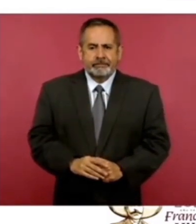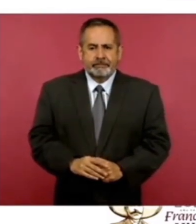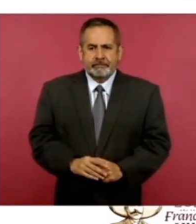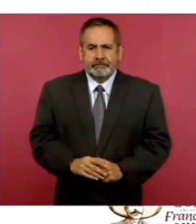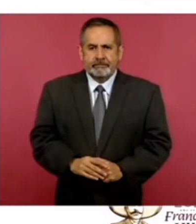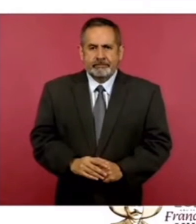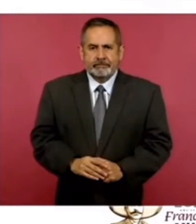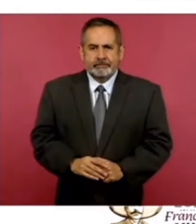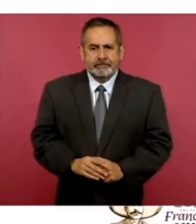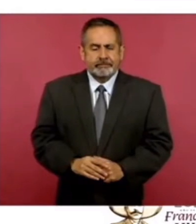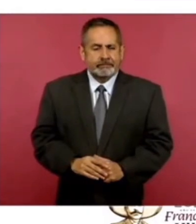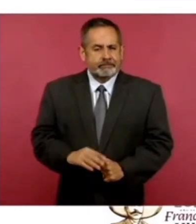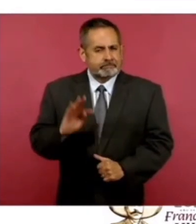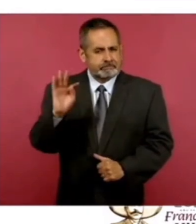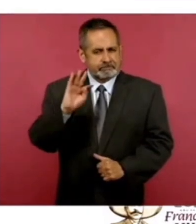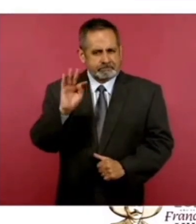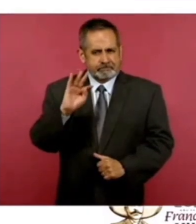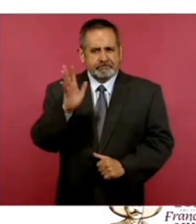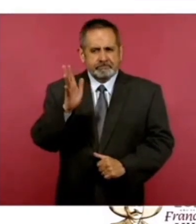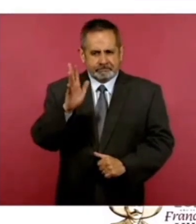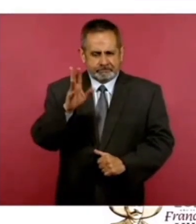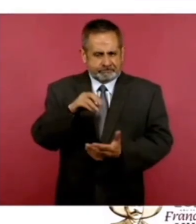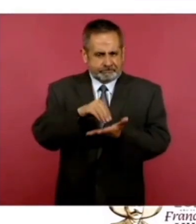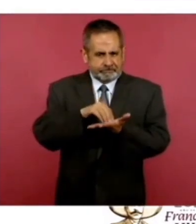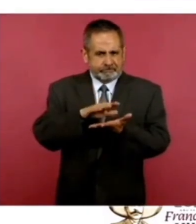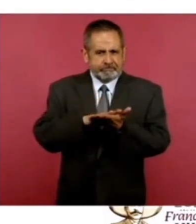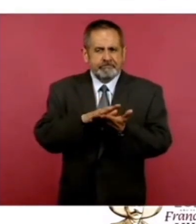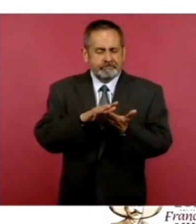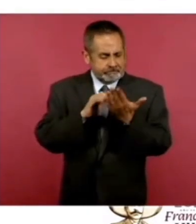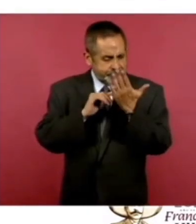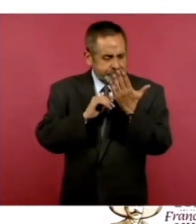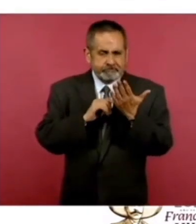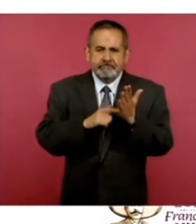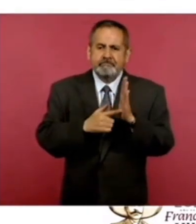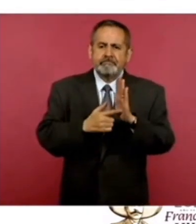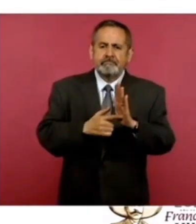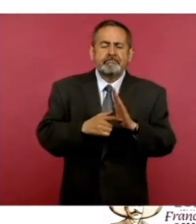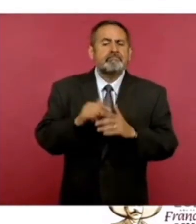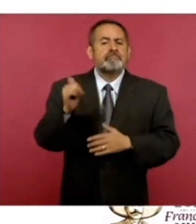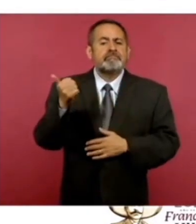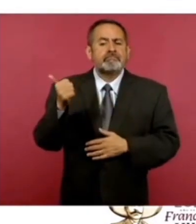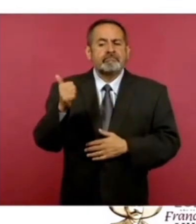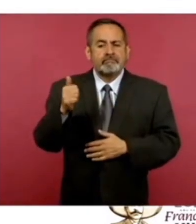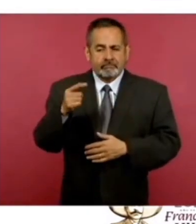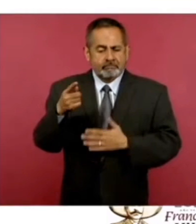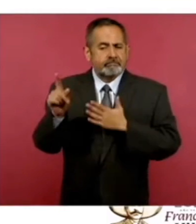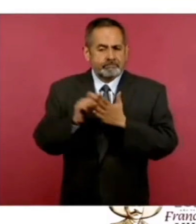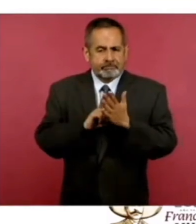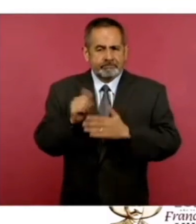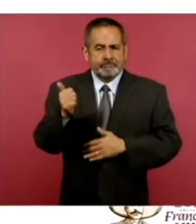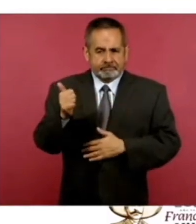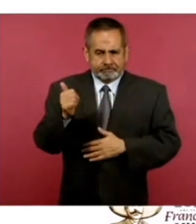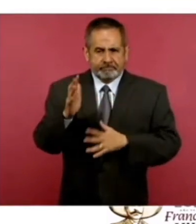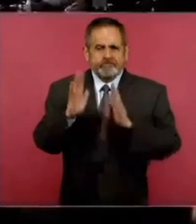Incluso ya se tiene el dato de, no sé si de agosto,